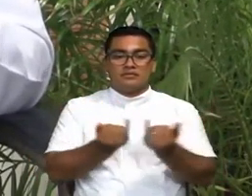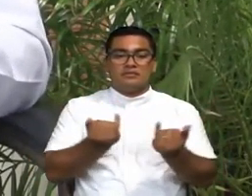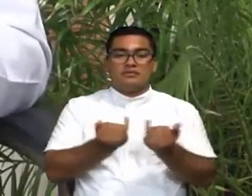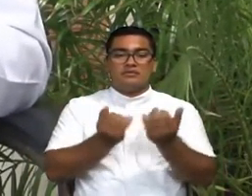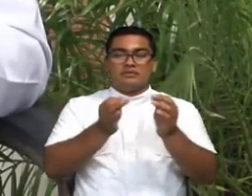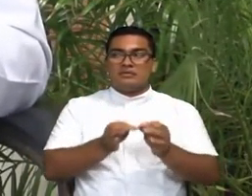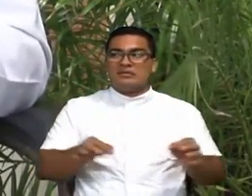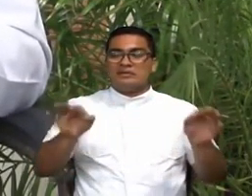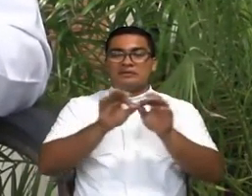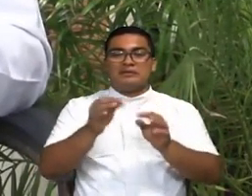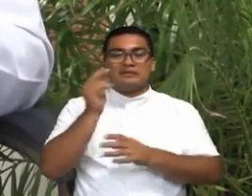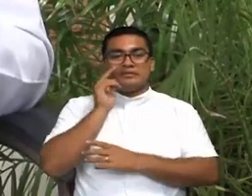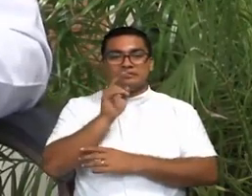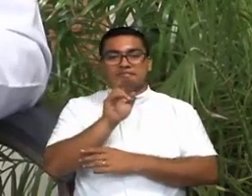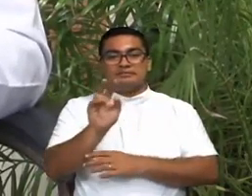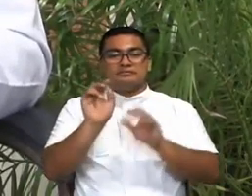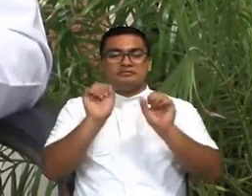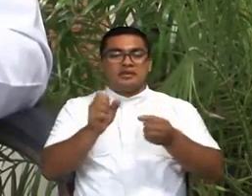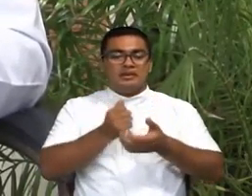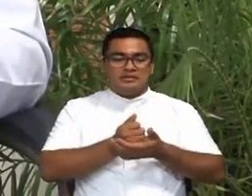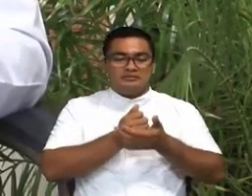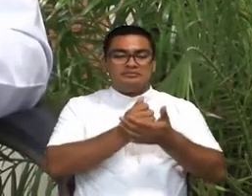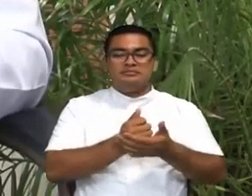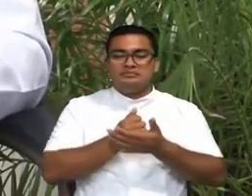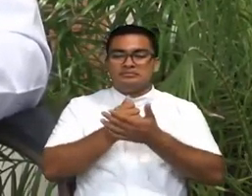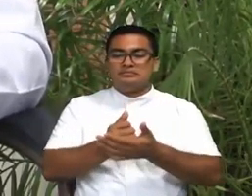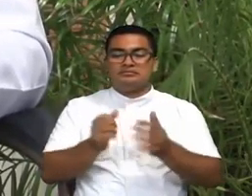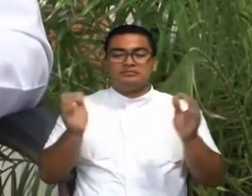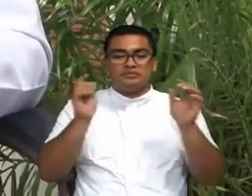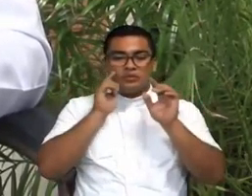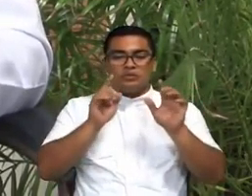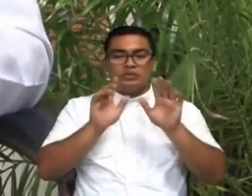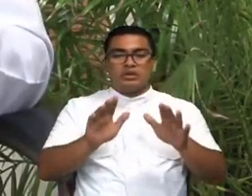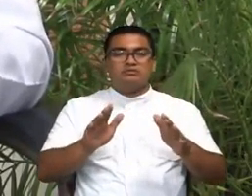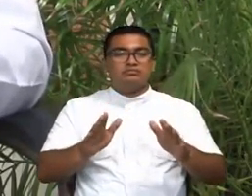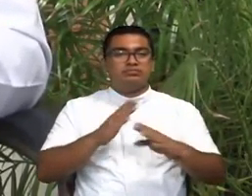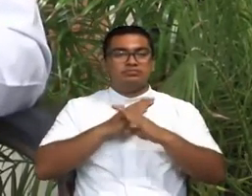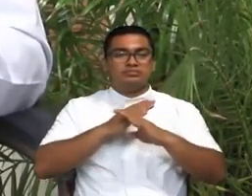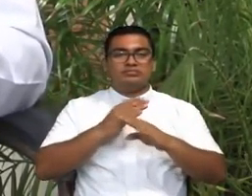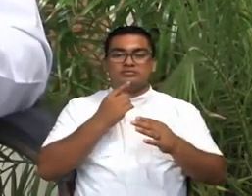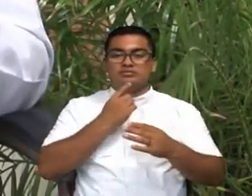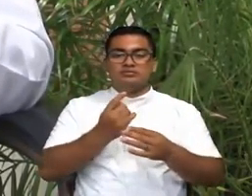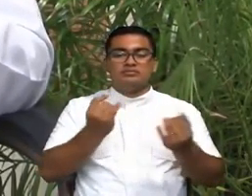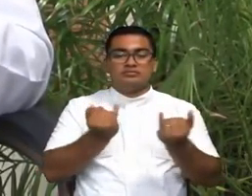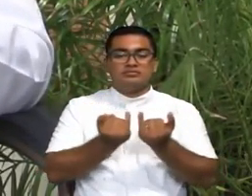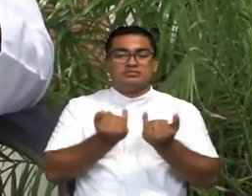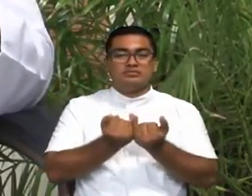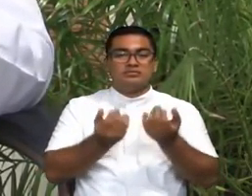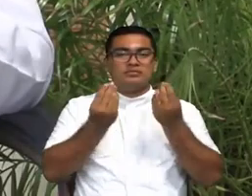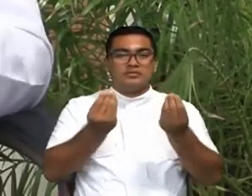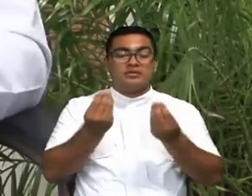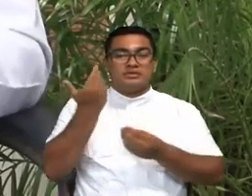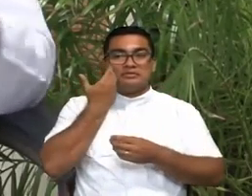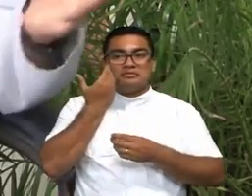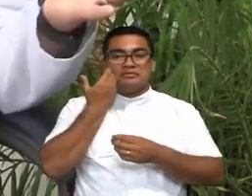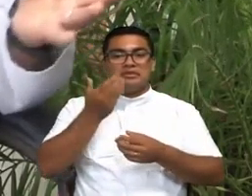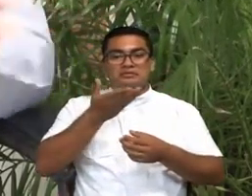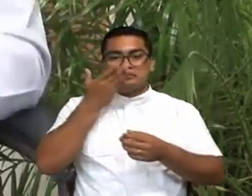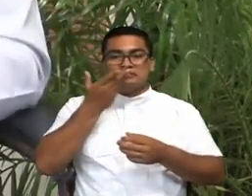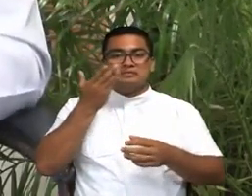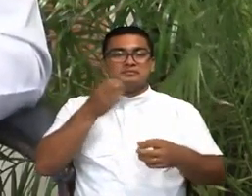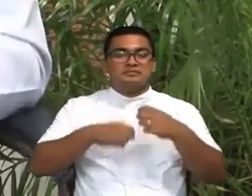y ver lo que es, en qué podemos ayudarles y prevenir esta enfermedad o lo que son la mayoría de las enfermedades respiratorias